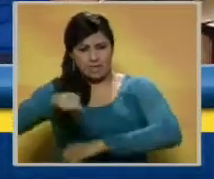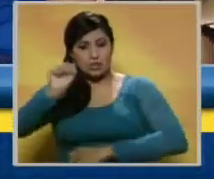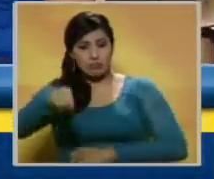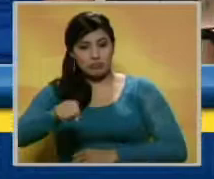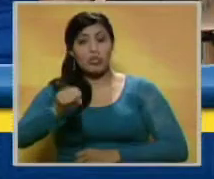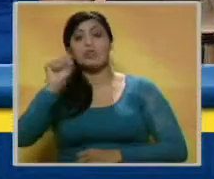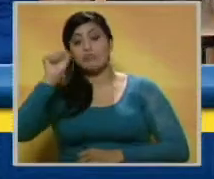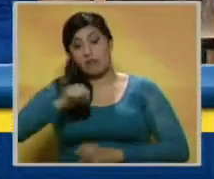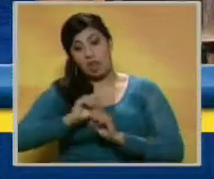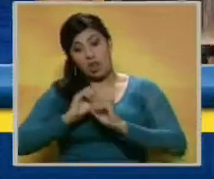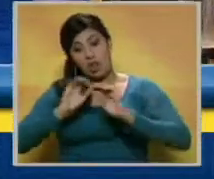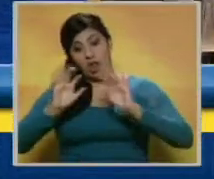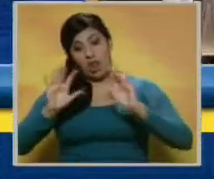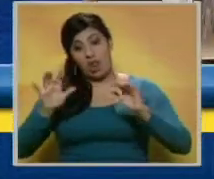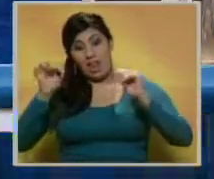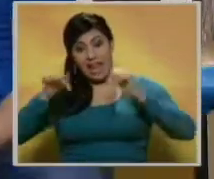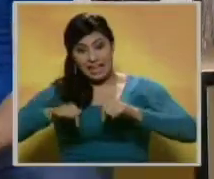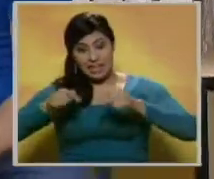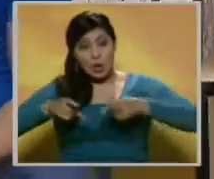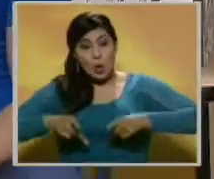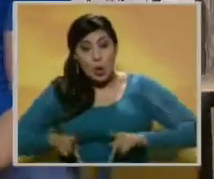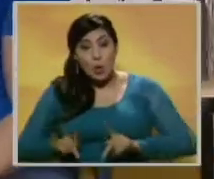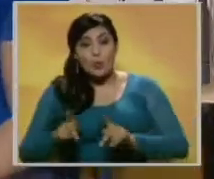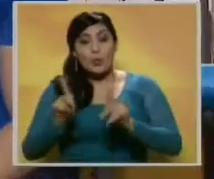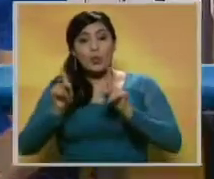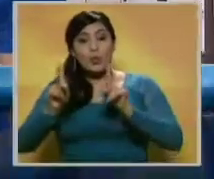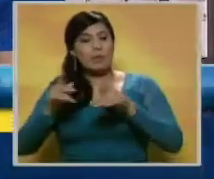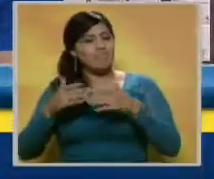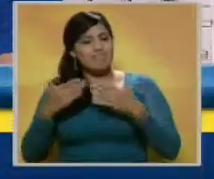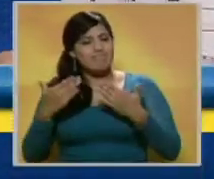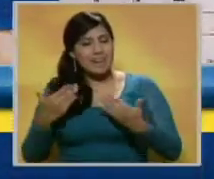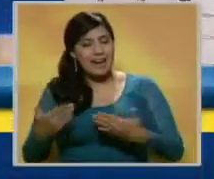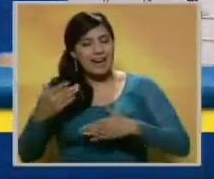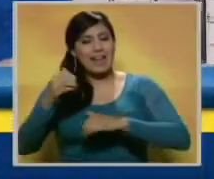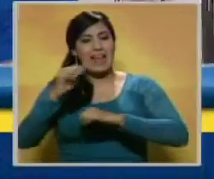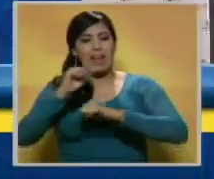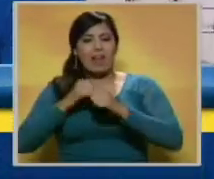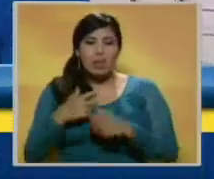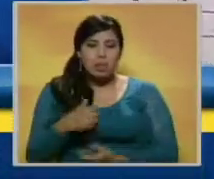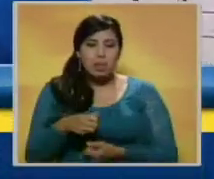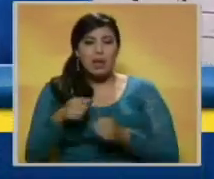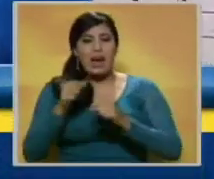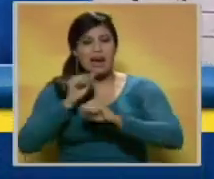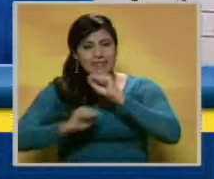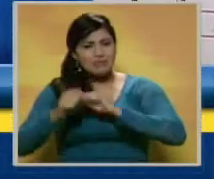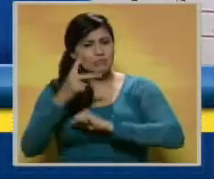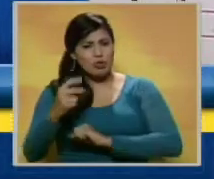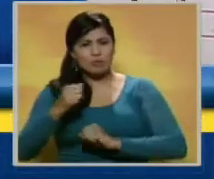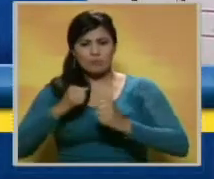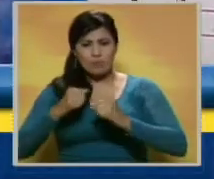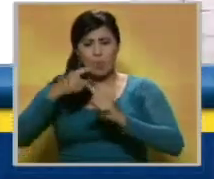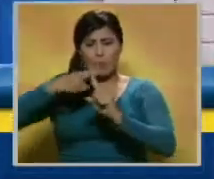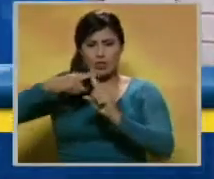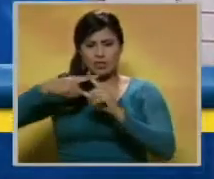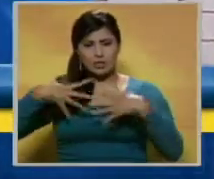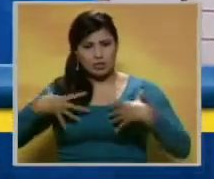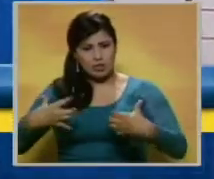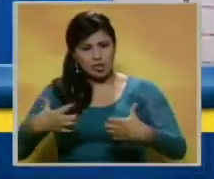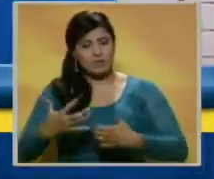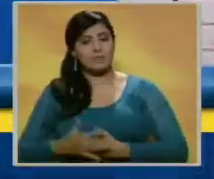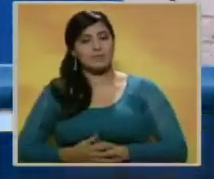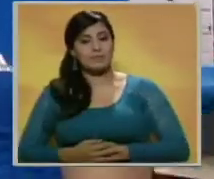Por supuesto. Aquí es la oportunidad idónea para evitar el sedentarismo y hacer cosas positivas para la salud.